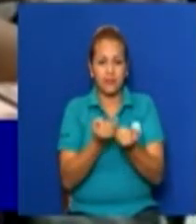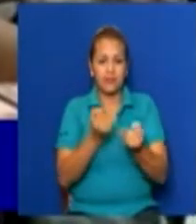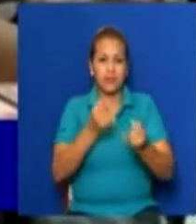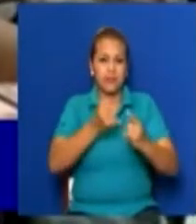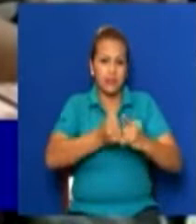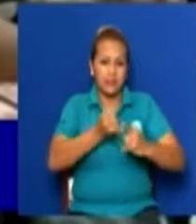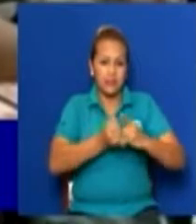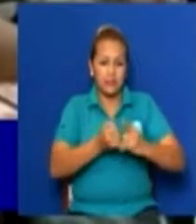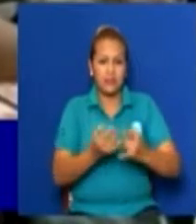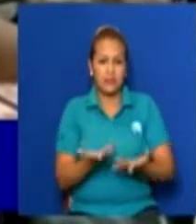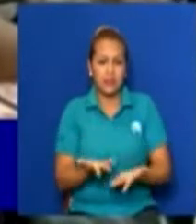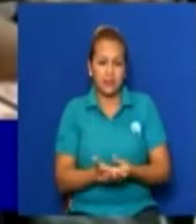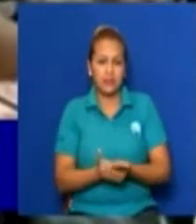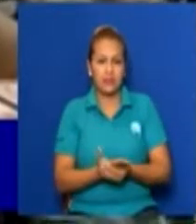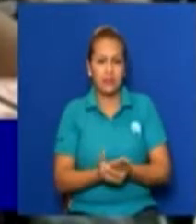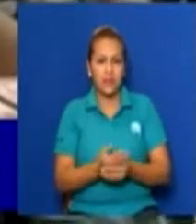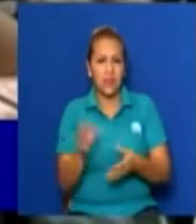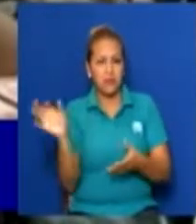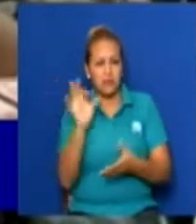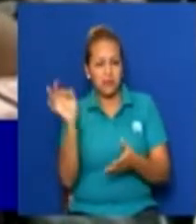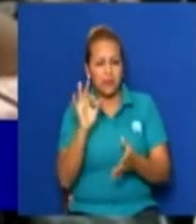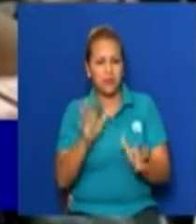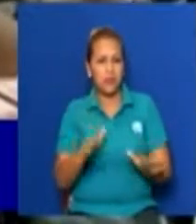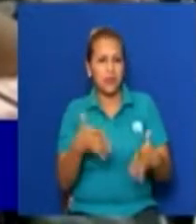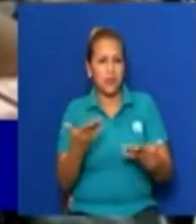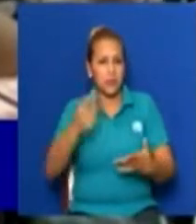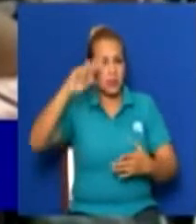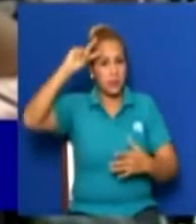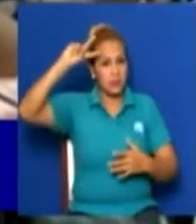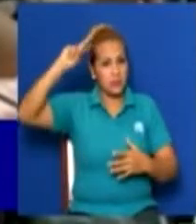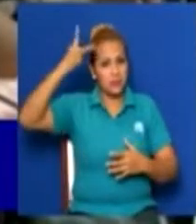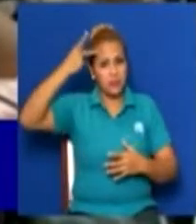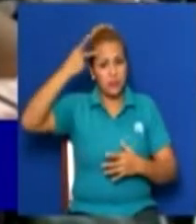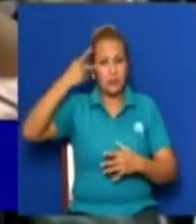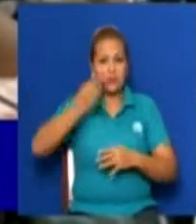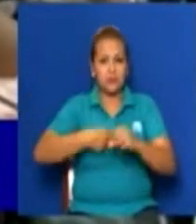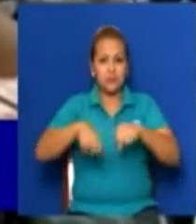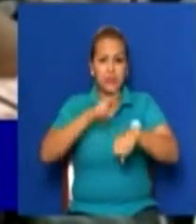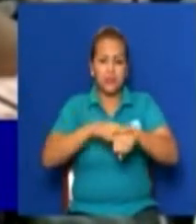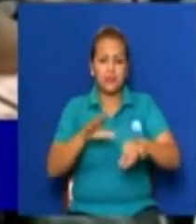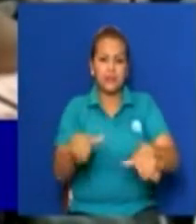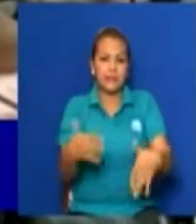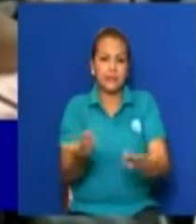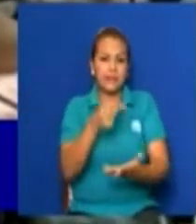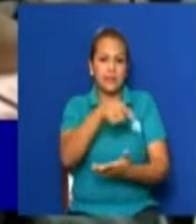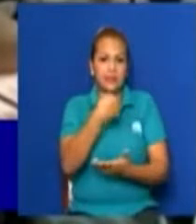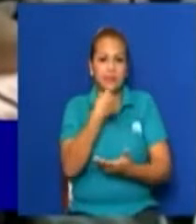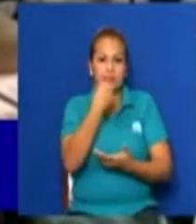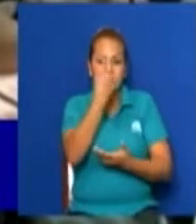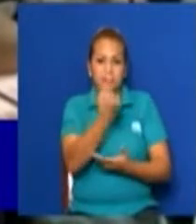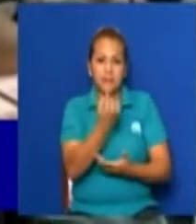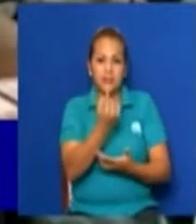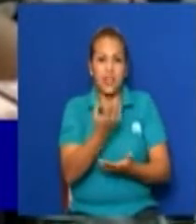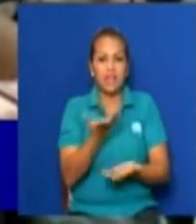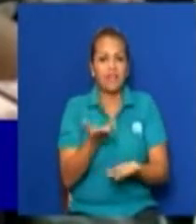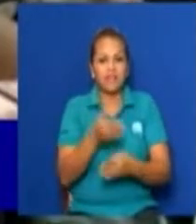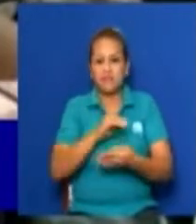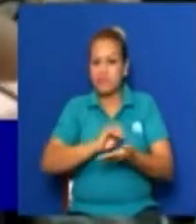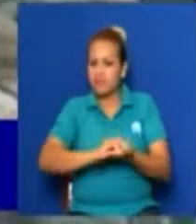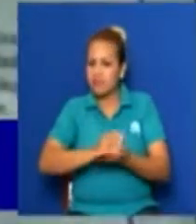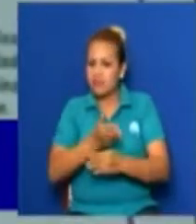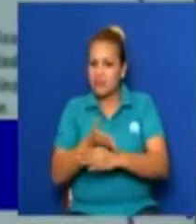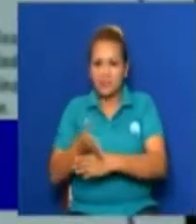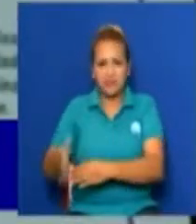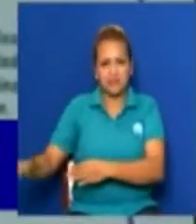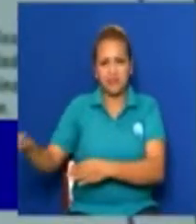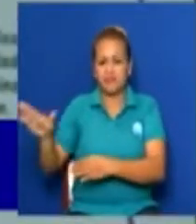trato mediante una política nacional cuyo propósito sea eliminar toda la forma de discriminación